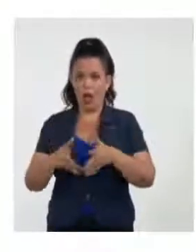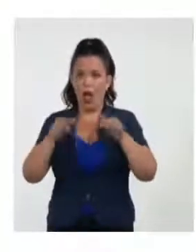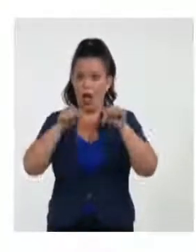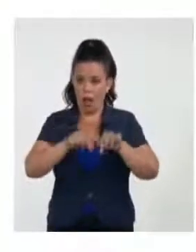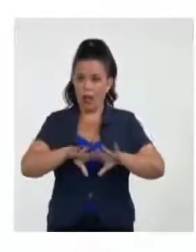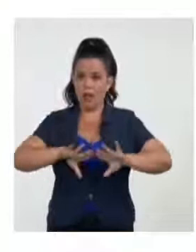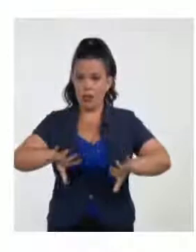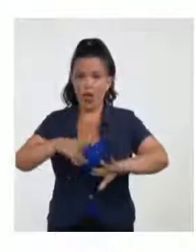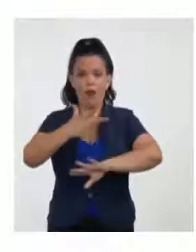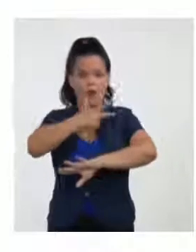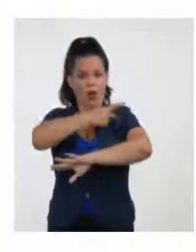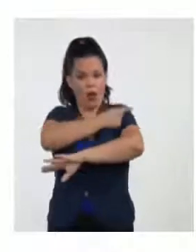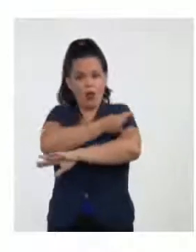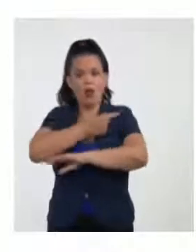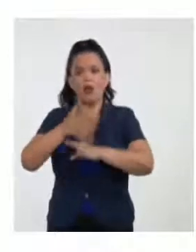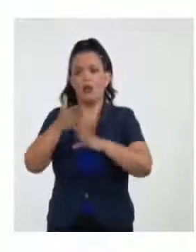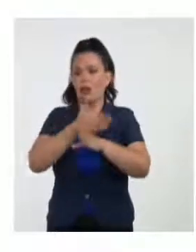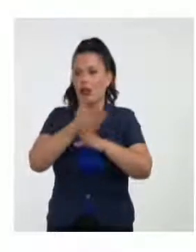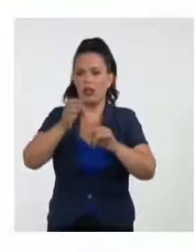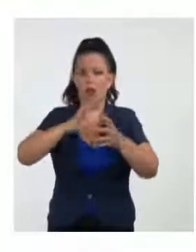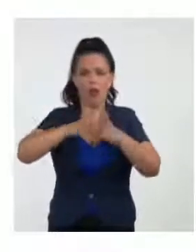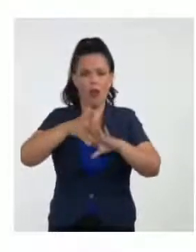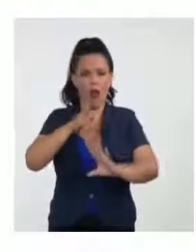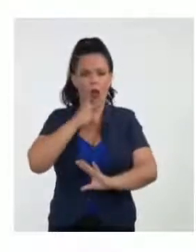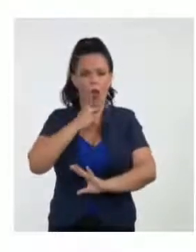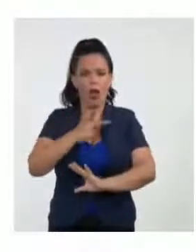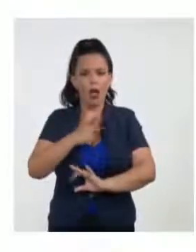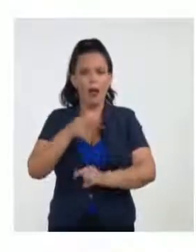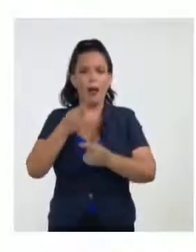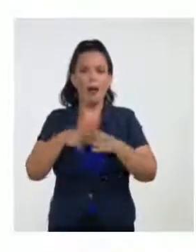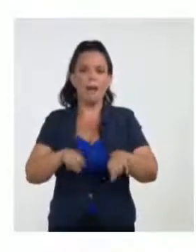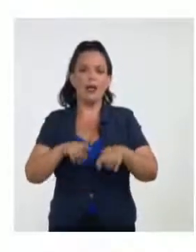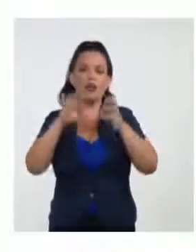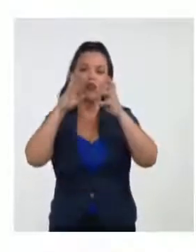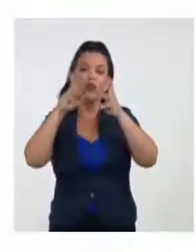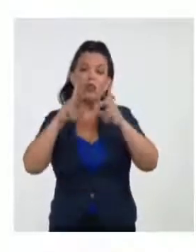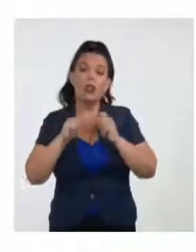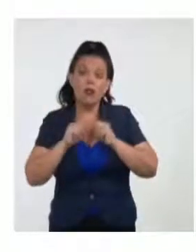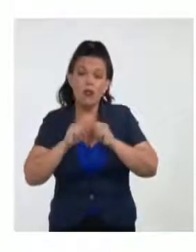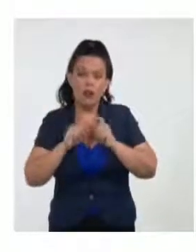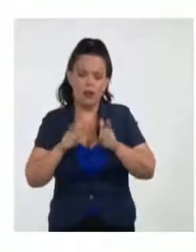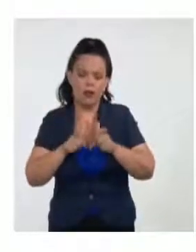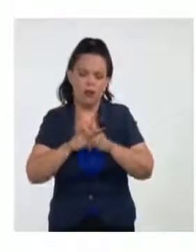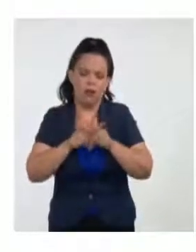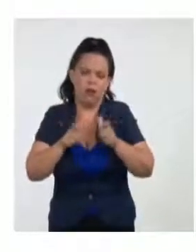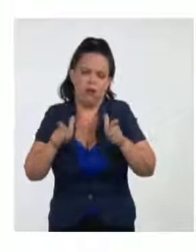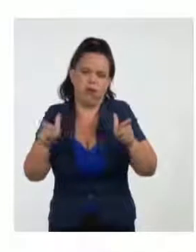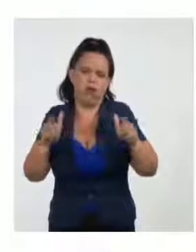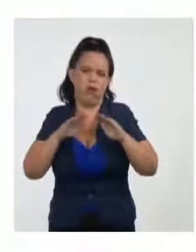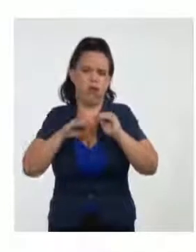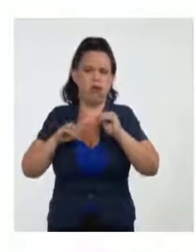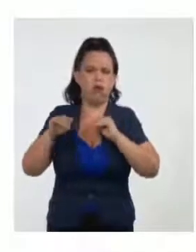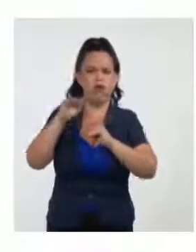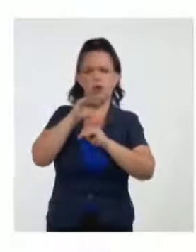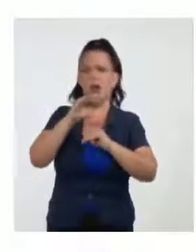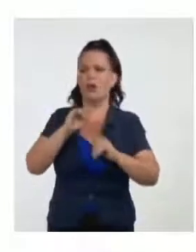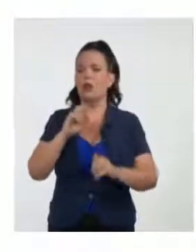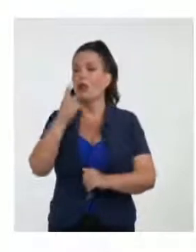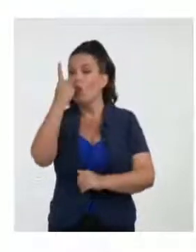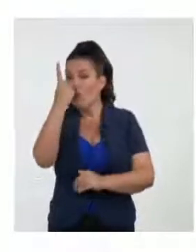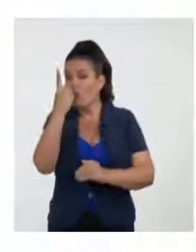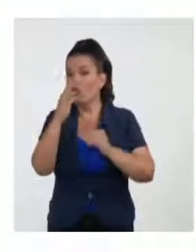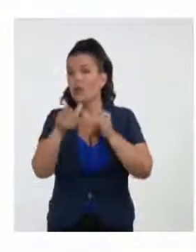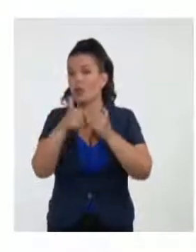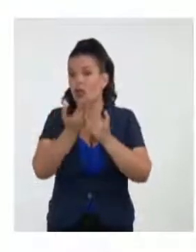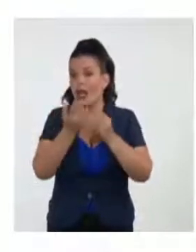que ha hecho un grupo de actividades, aportó el mayor número de casos de COVID-19 en un solo día. Estamos hablando de una